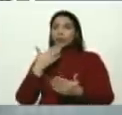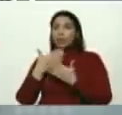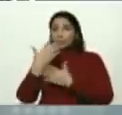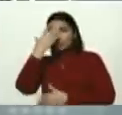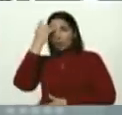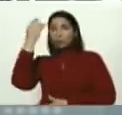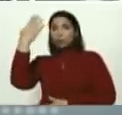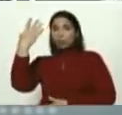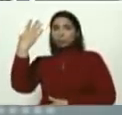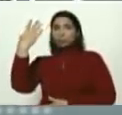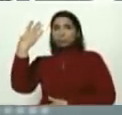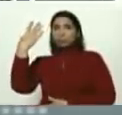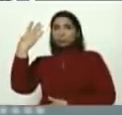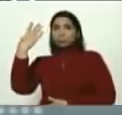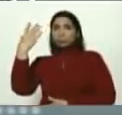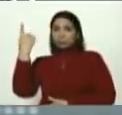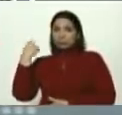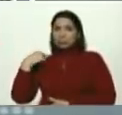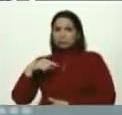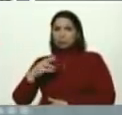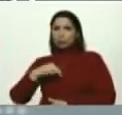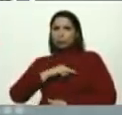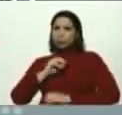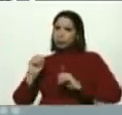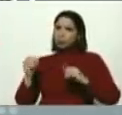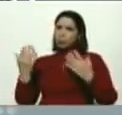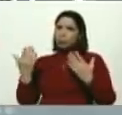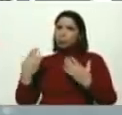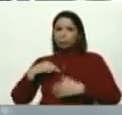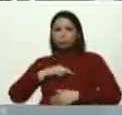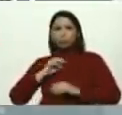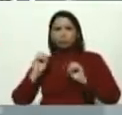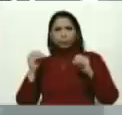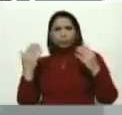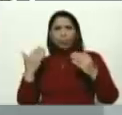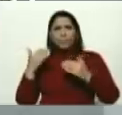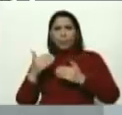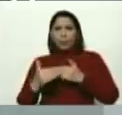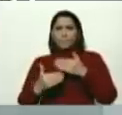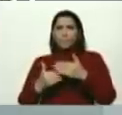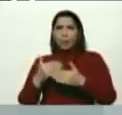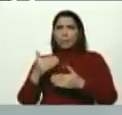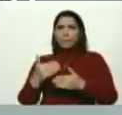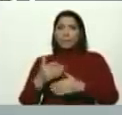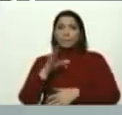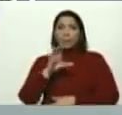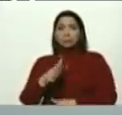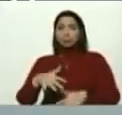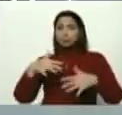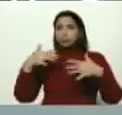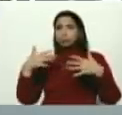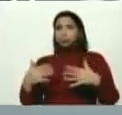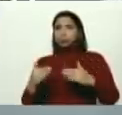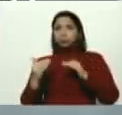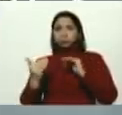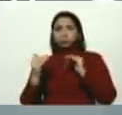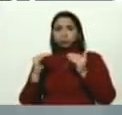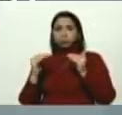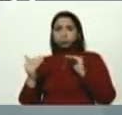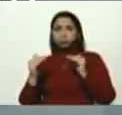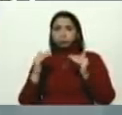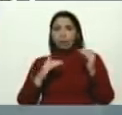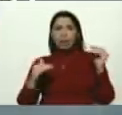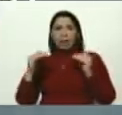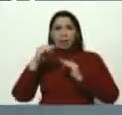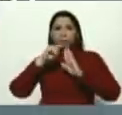Dios de que lo hemos logrado, lo estamos logrando. Tenemos un país bastante estable, con altos